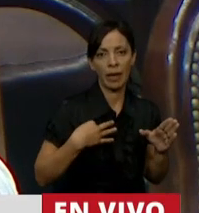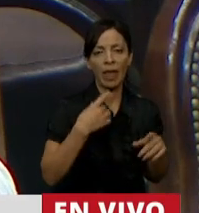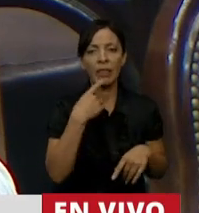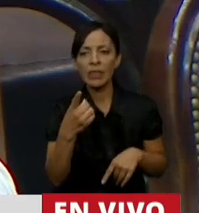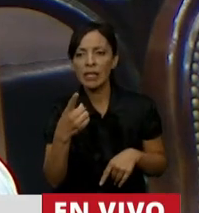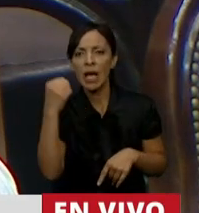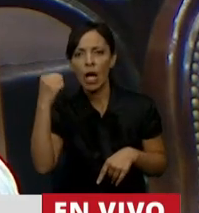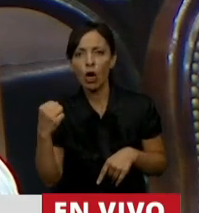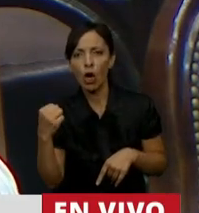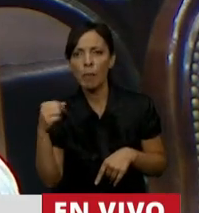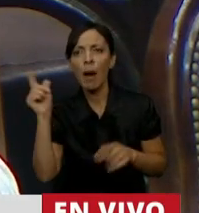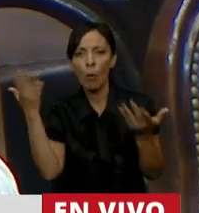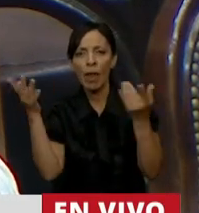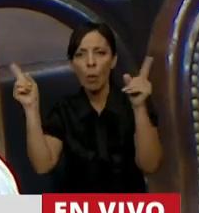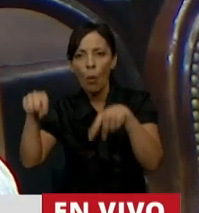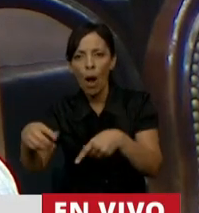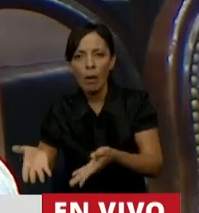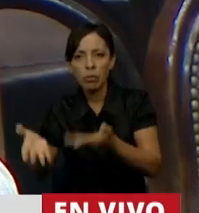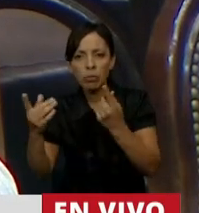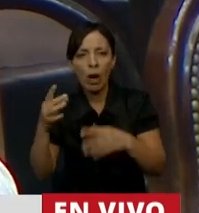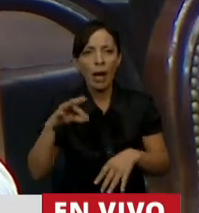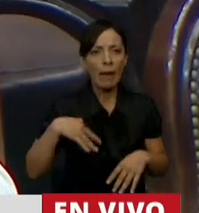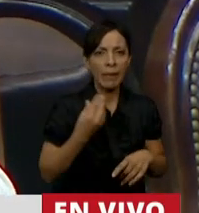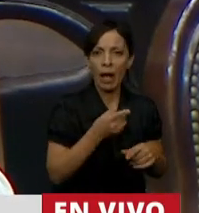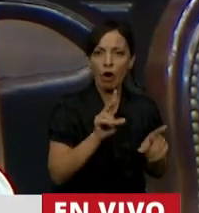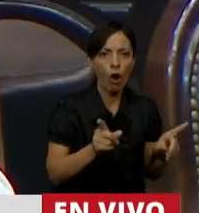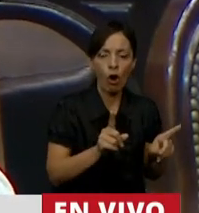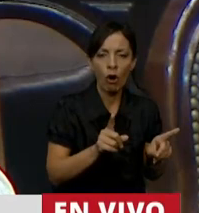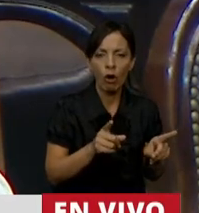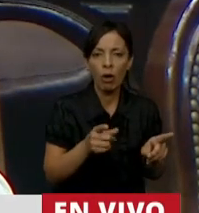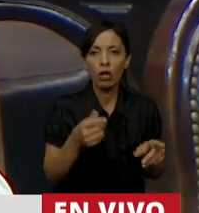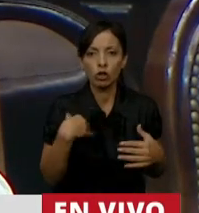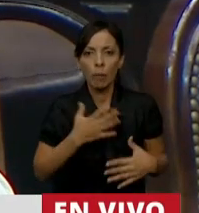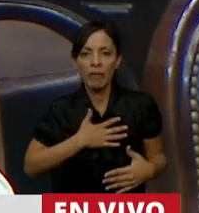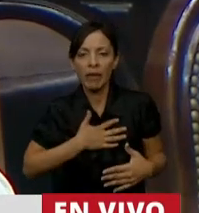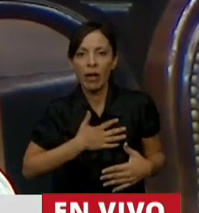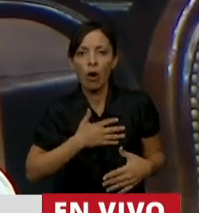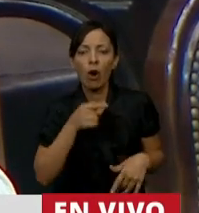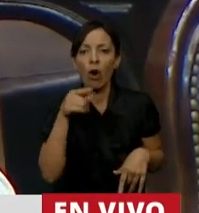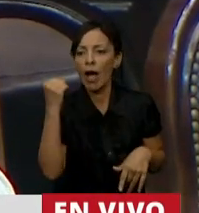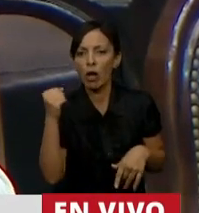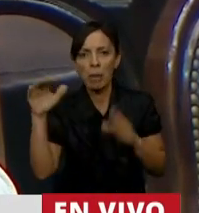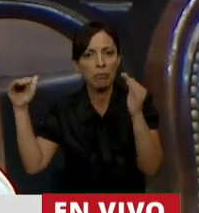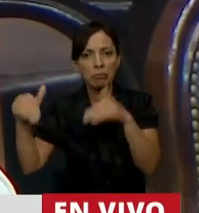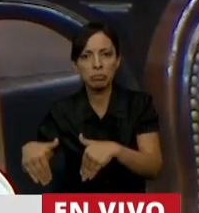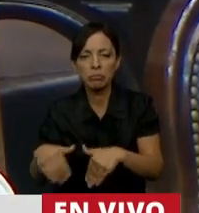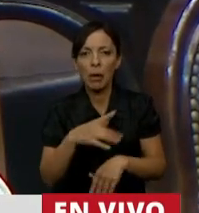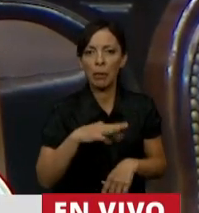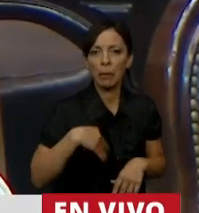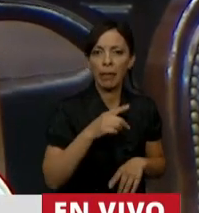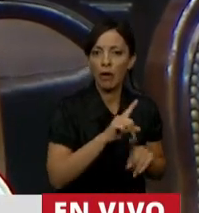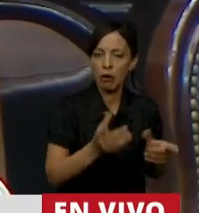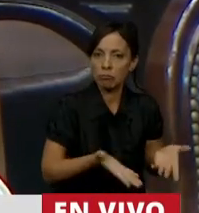las muertes no. Preferí preservar la vida de la gente antes que ganar un peso más en la economía. Evidentemente